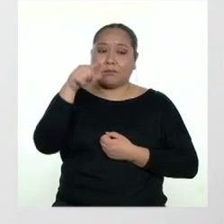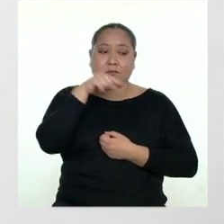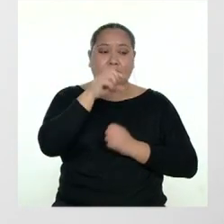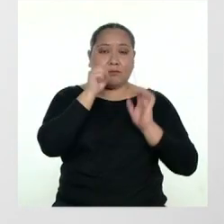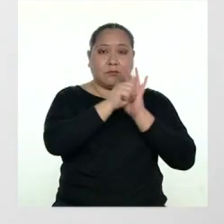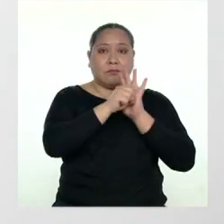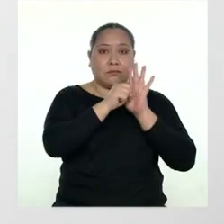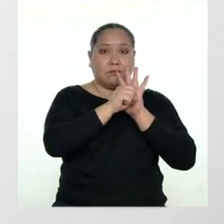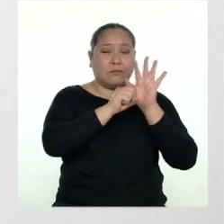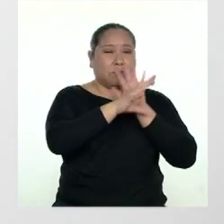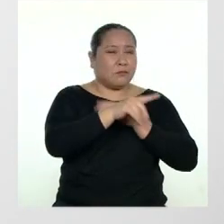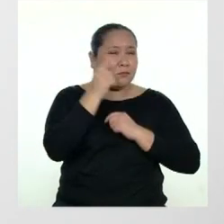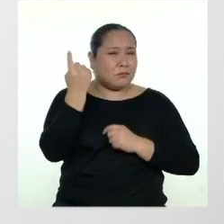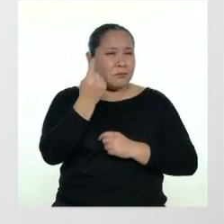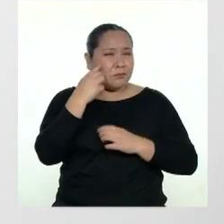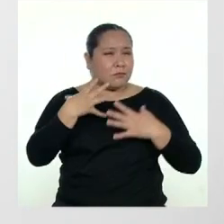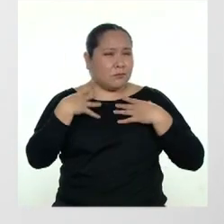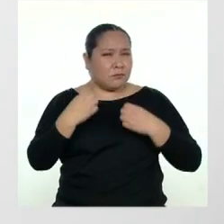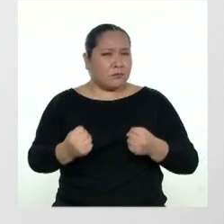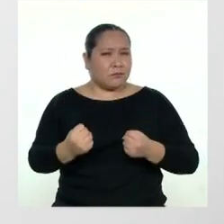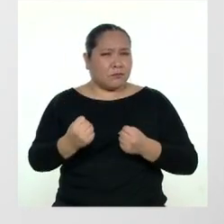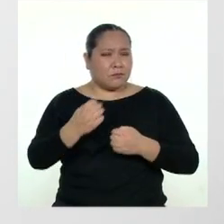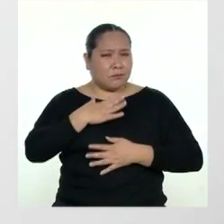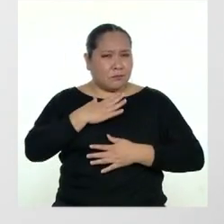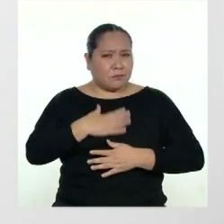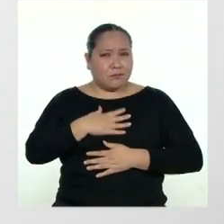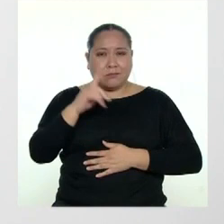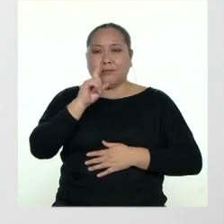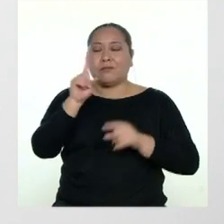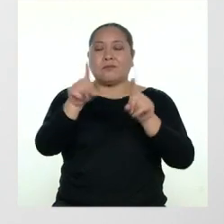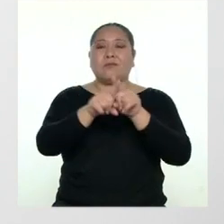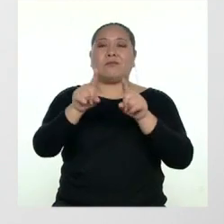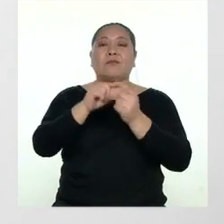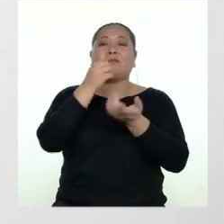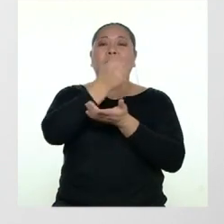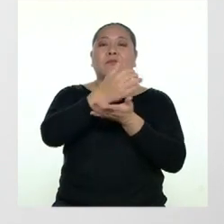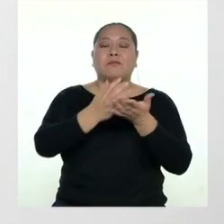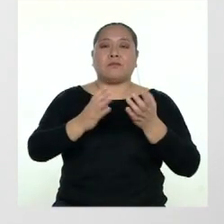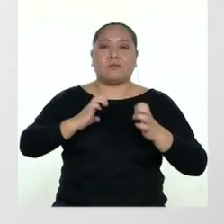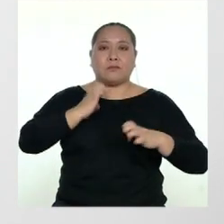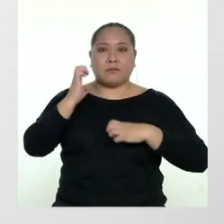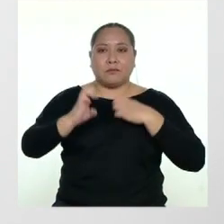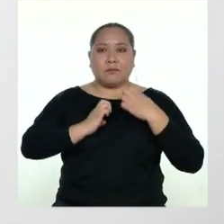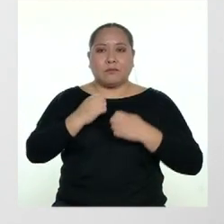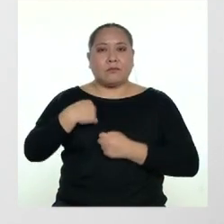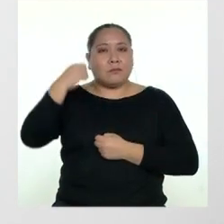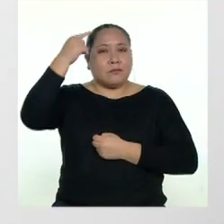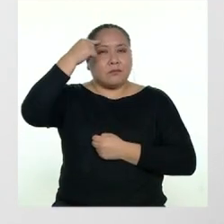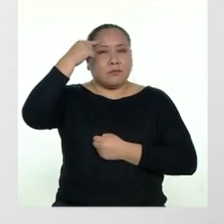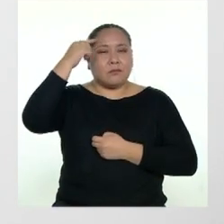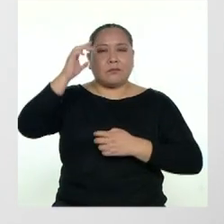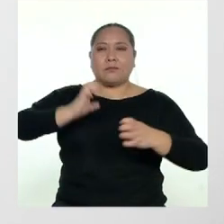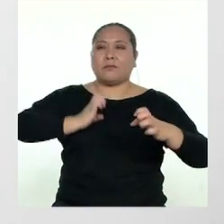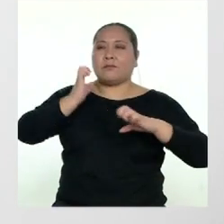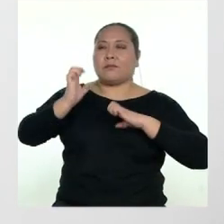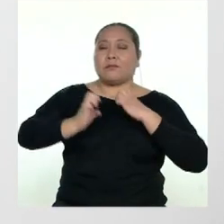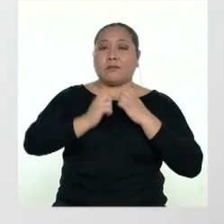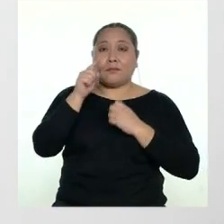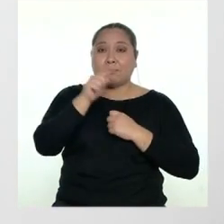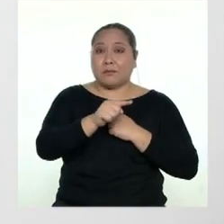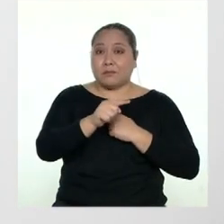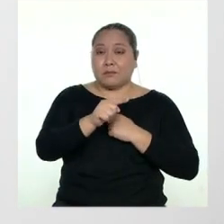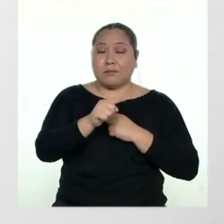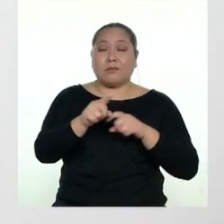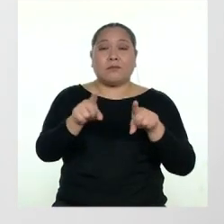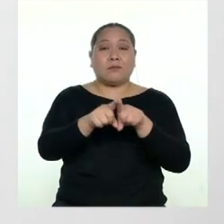no solo implica la salud física, sino sobre todo nuestra dimensión emocional. Nuestros pensamientos y emociones son tan